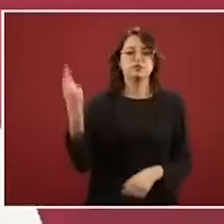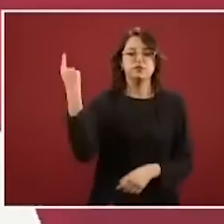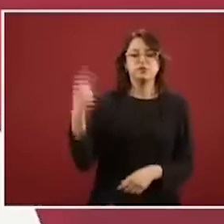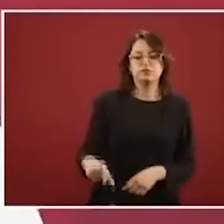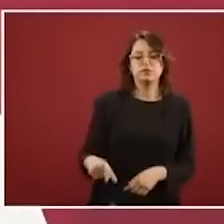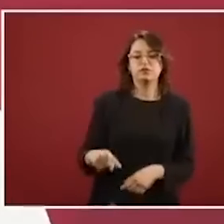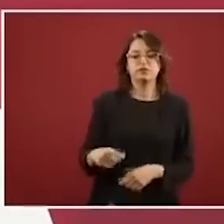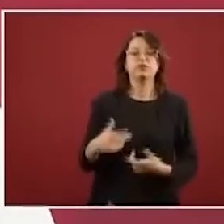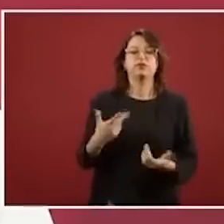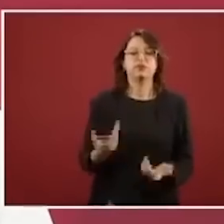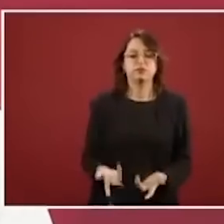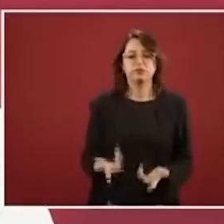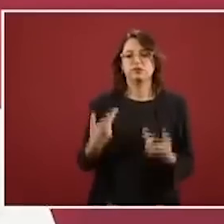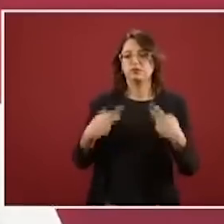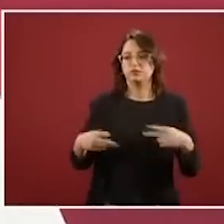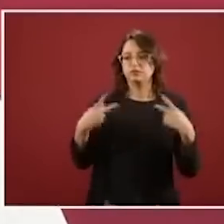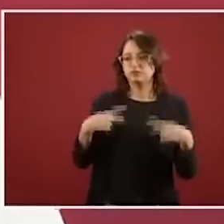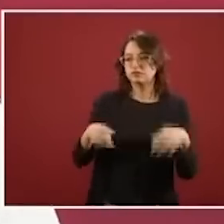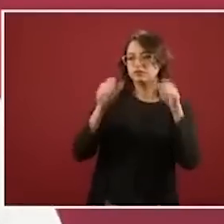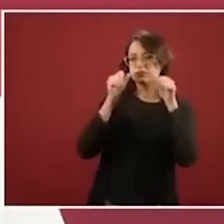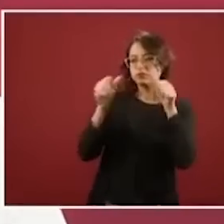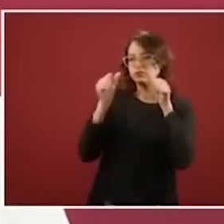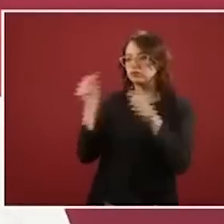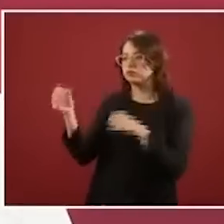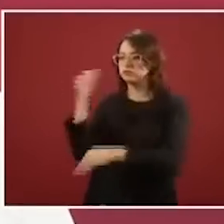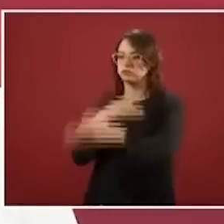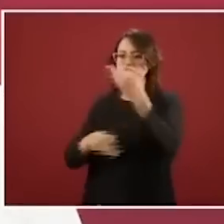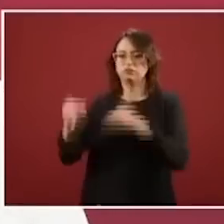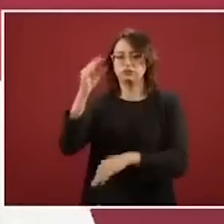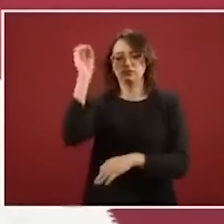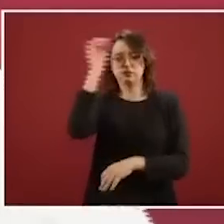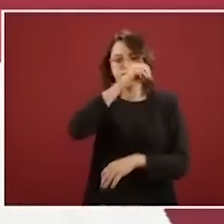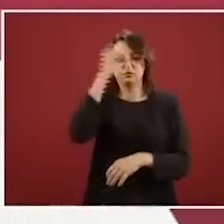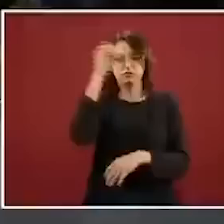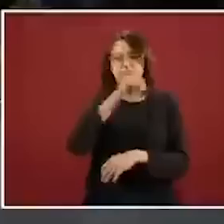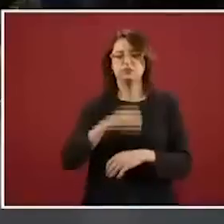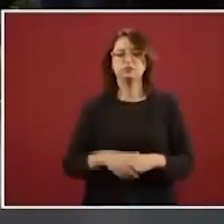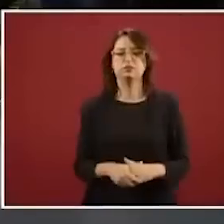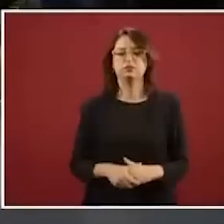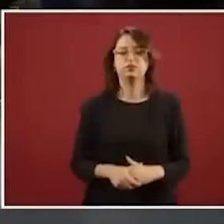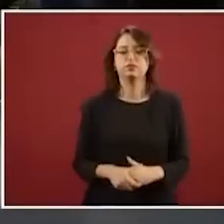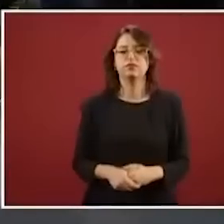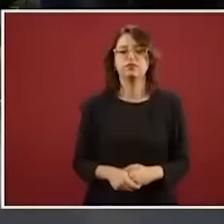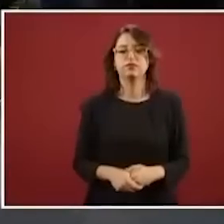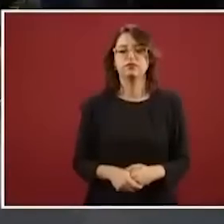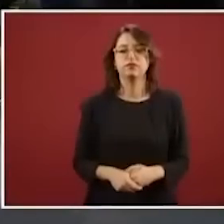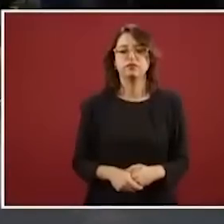presidente de poder escuchar todas las voces y todas las opiniones.